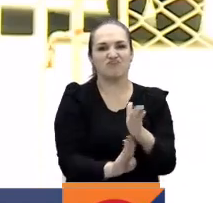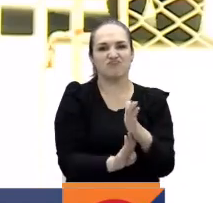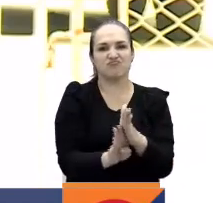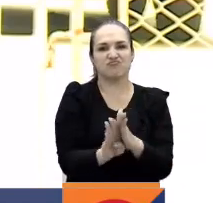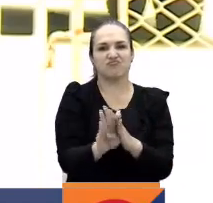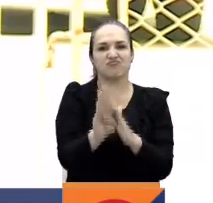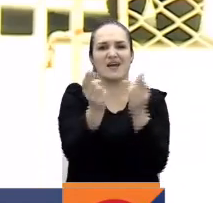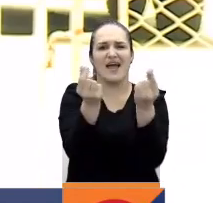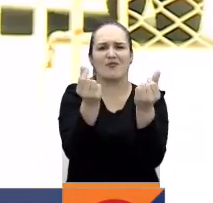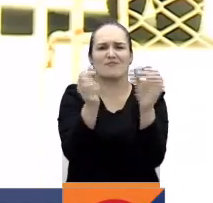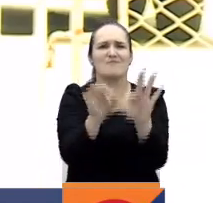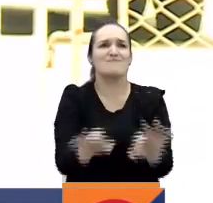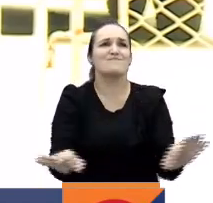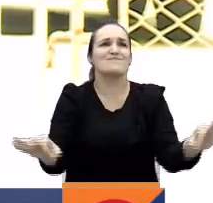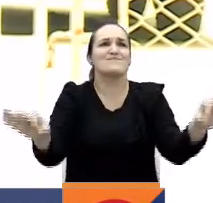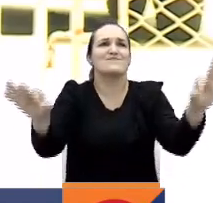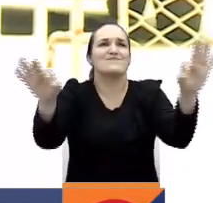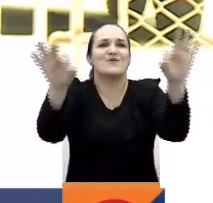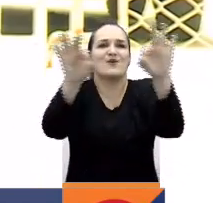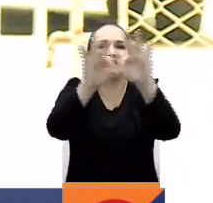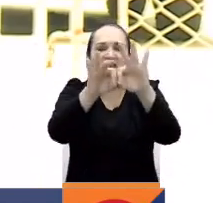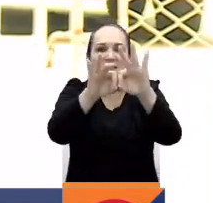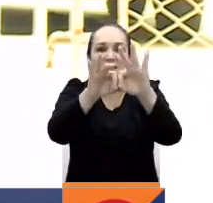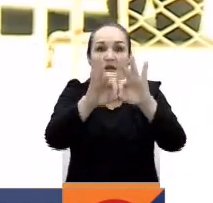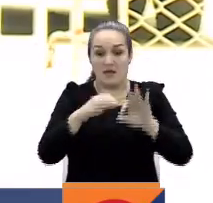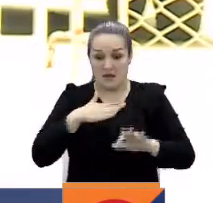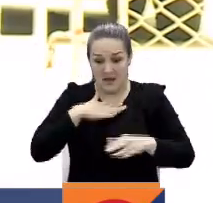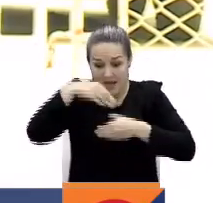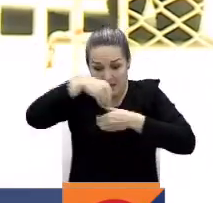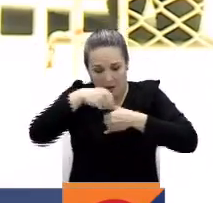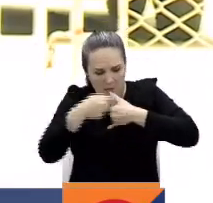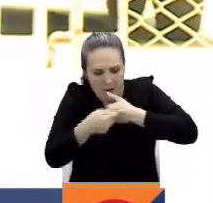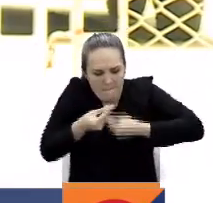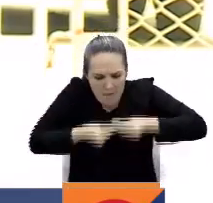más importante después de su propio mercado interno.